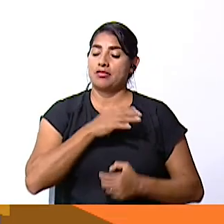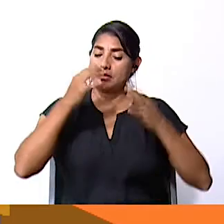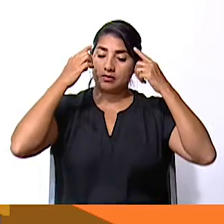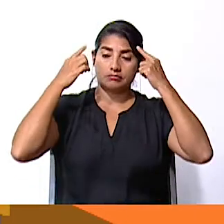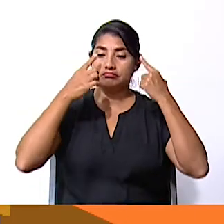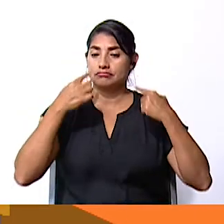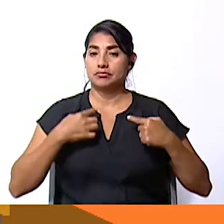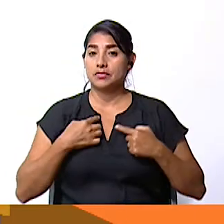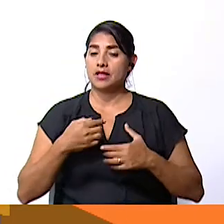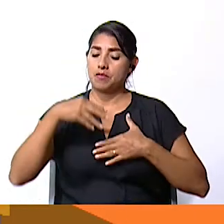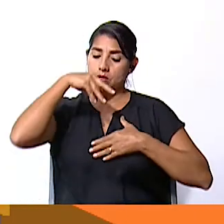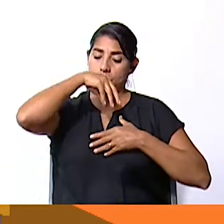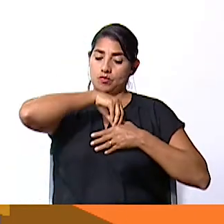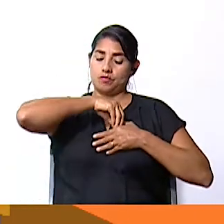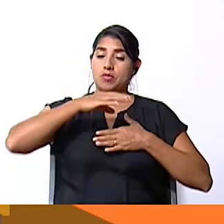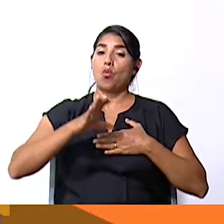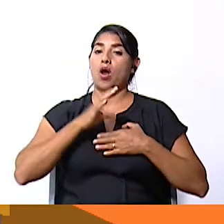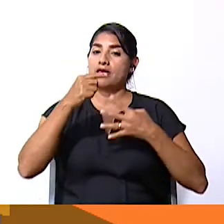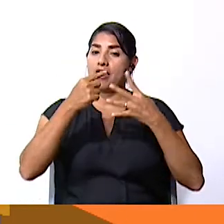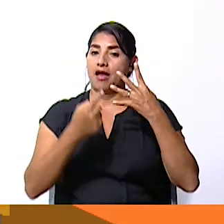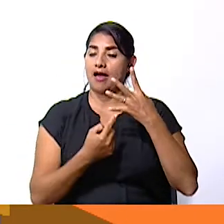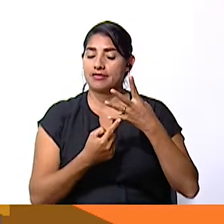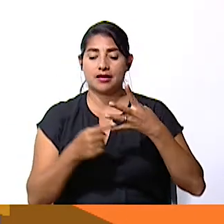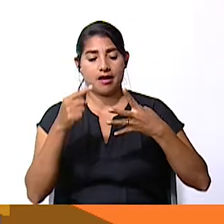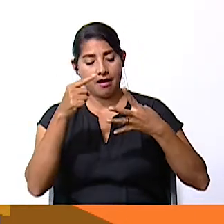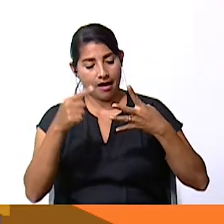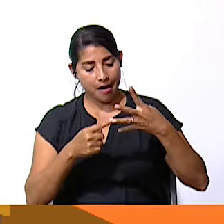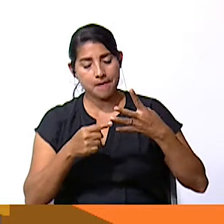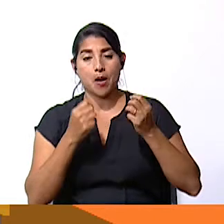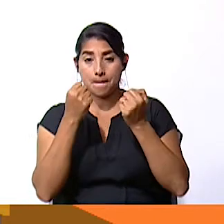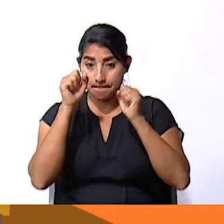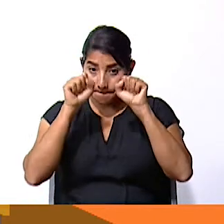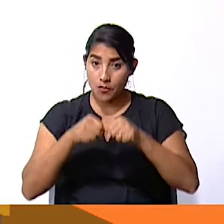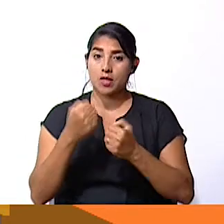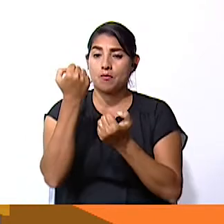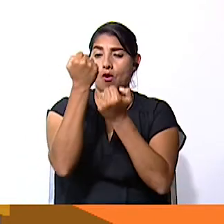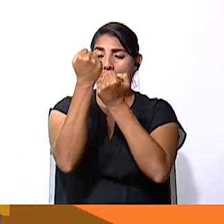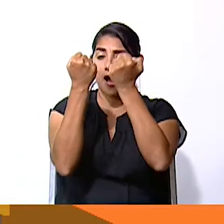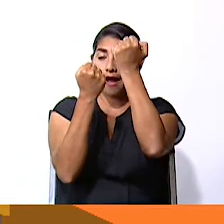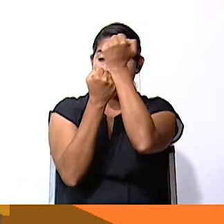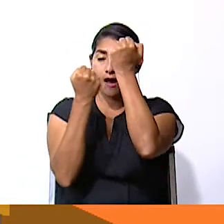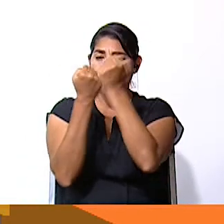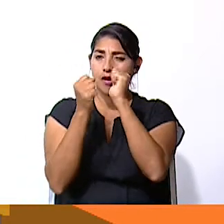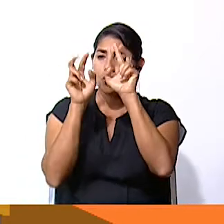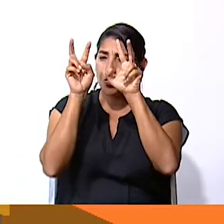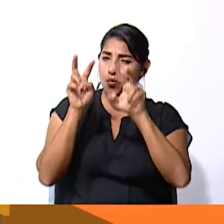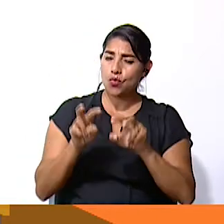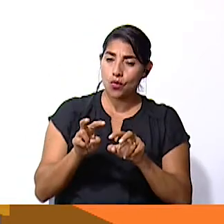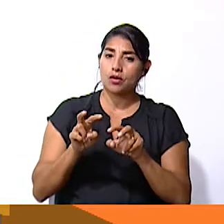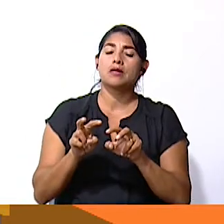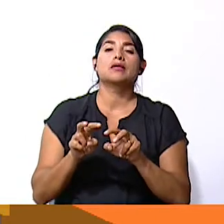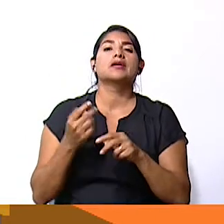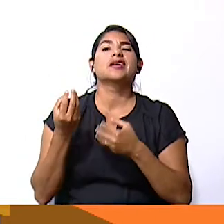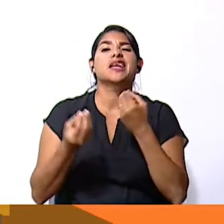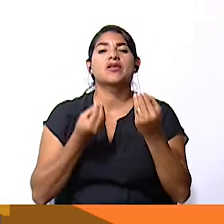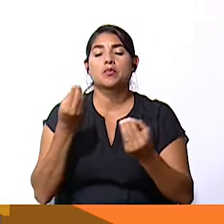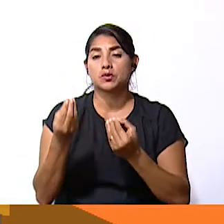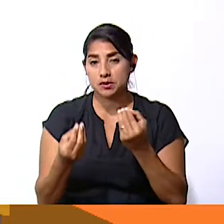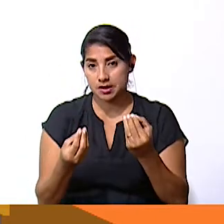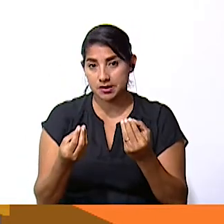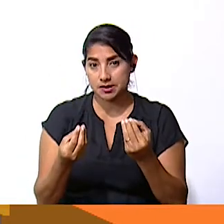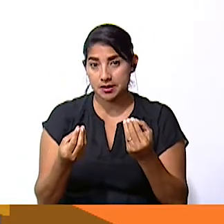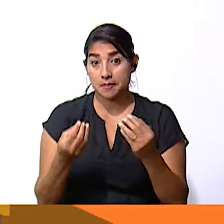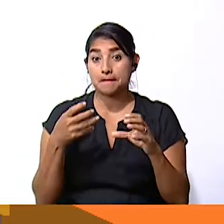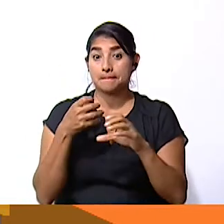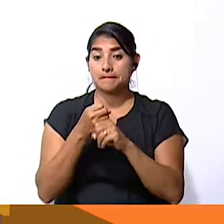sus cualidades. Para poder analizar la estructura del texto descriptivo, vamos a